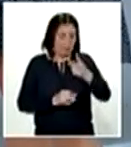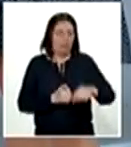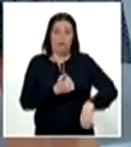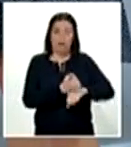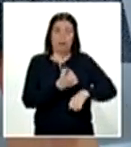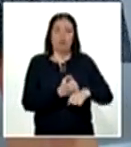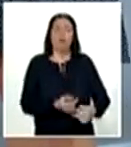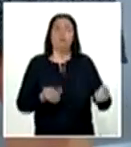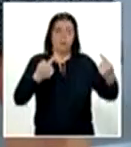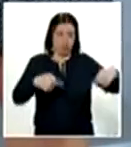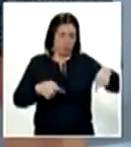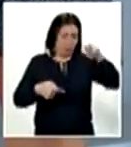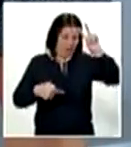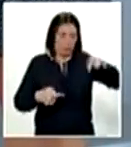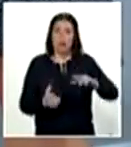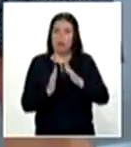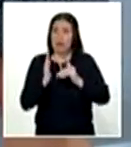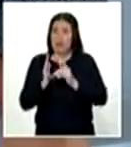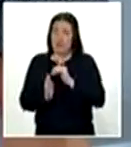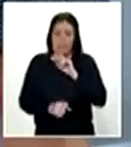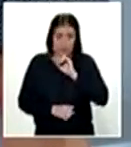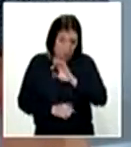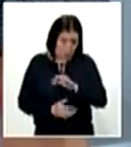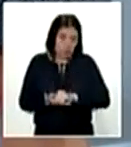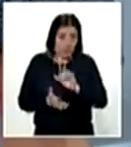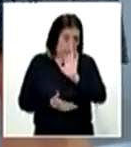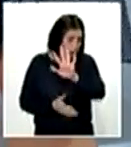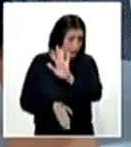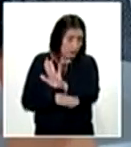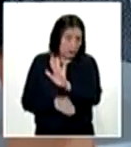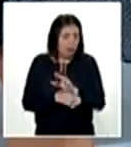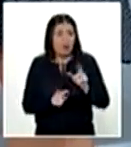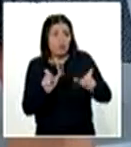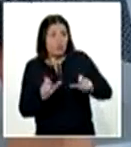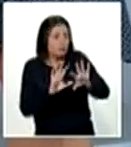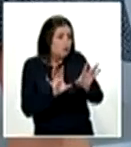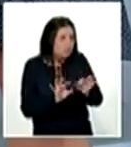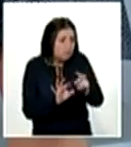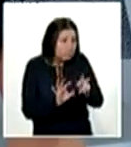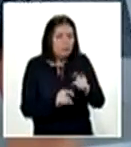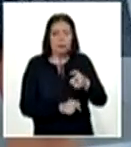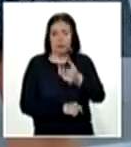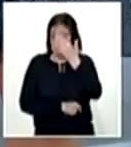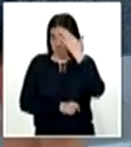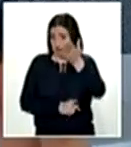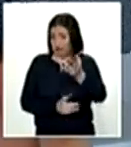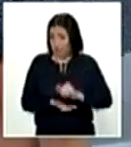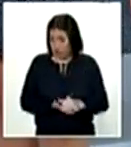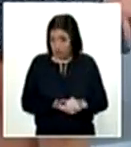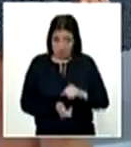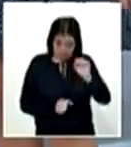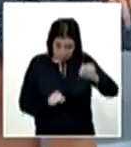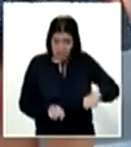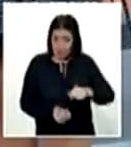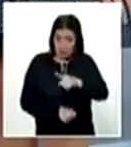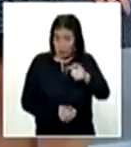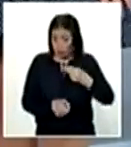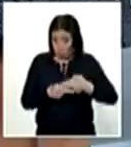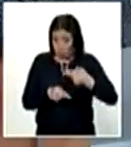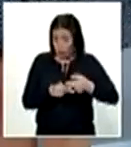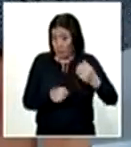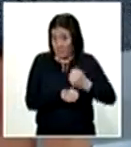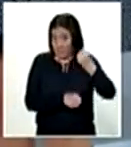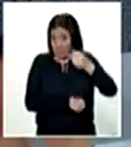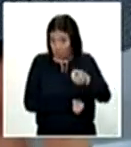formal. Apenas dijeron que a partir de las 5, aunque se demoró en salir los resultados, ¿no? La gente estaba en la computadora, pero usted sabe si es que es uno de los afortunados ganadores. De la siguiente